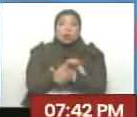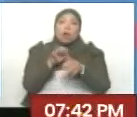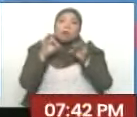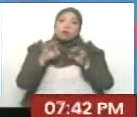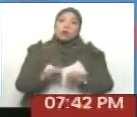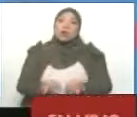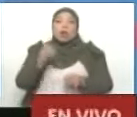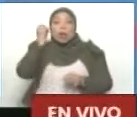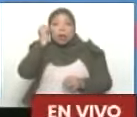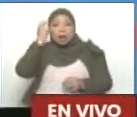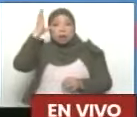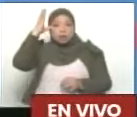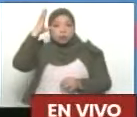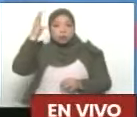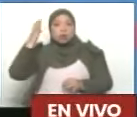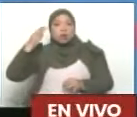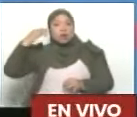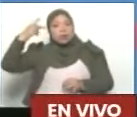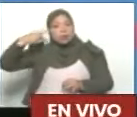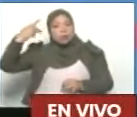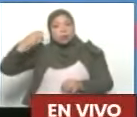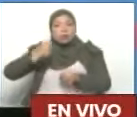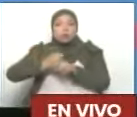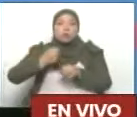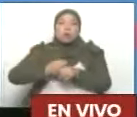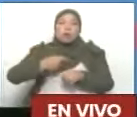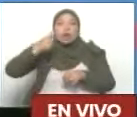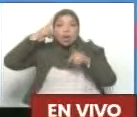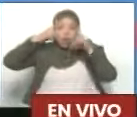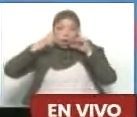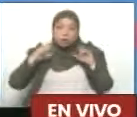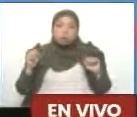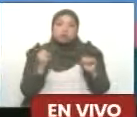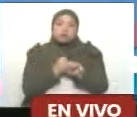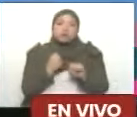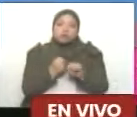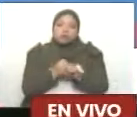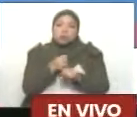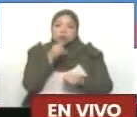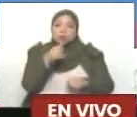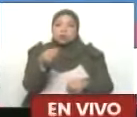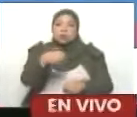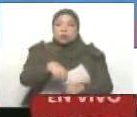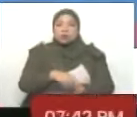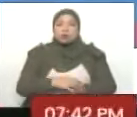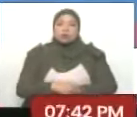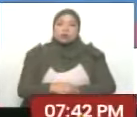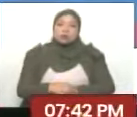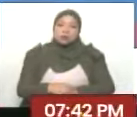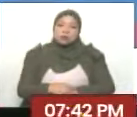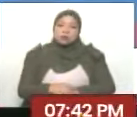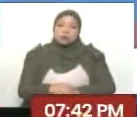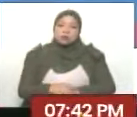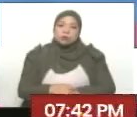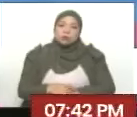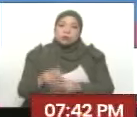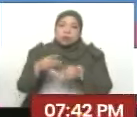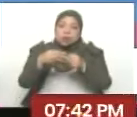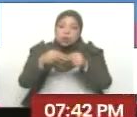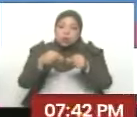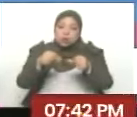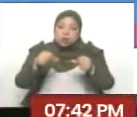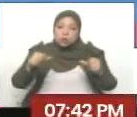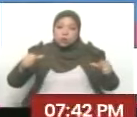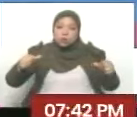fortaleciendo la capacidad punitiva, dicen los expertos en la materia, se genera el efecto